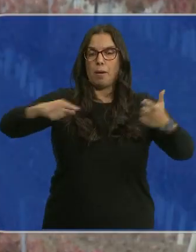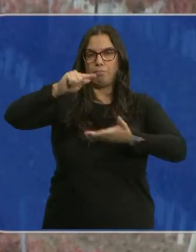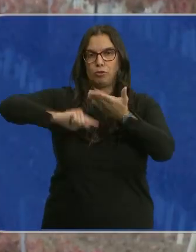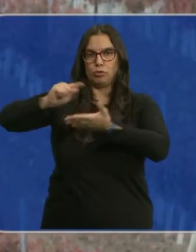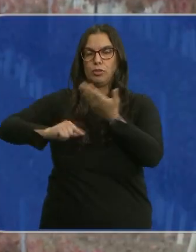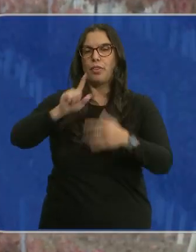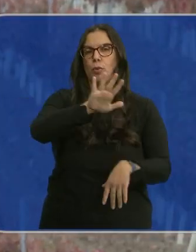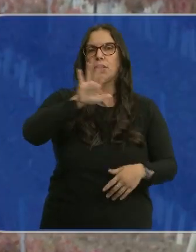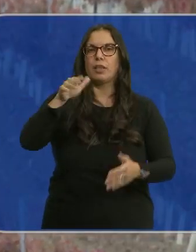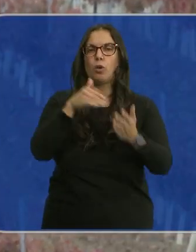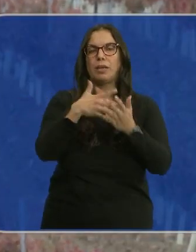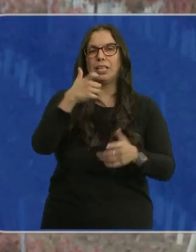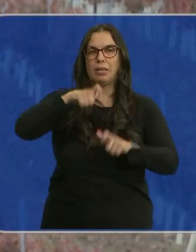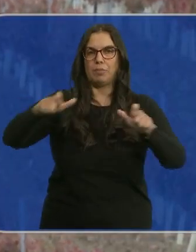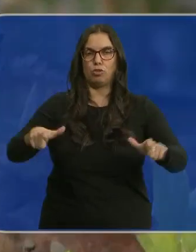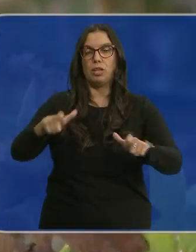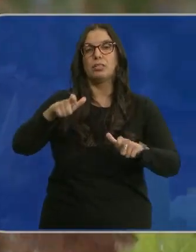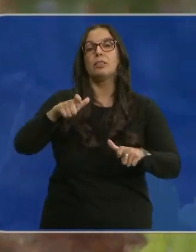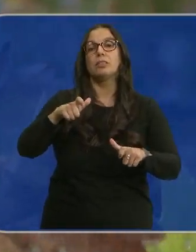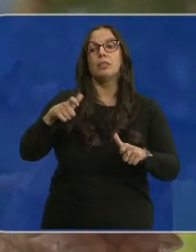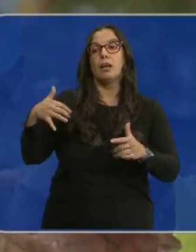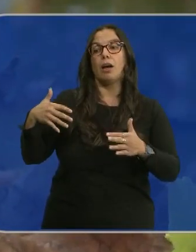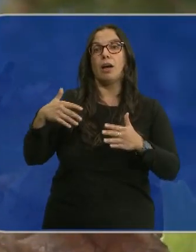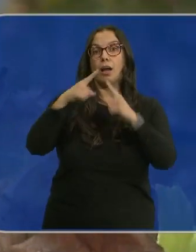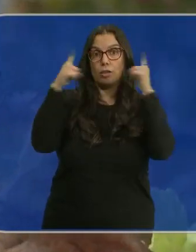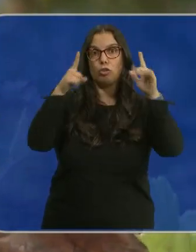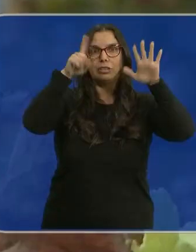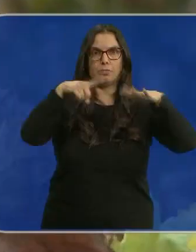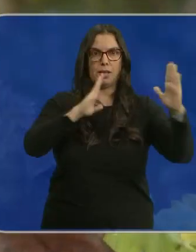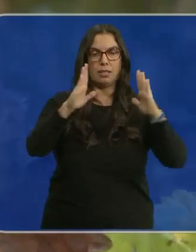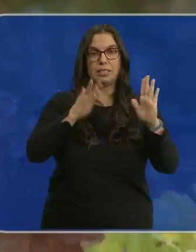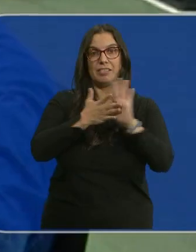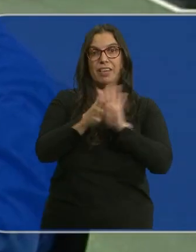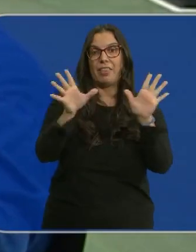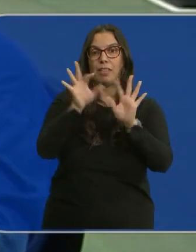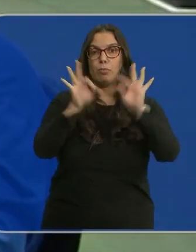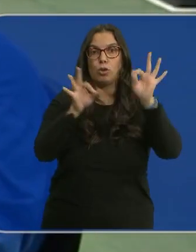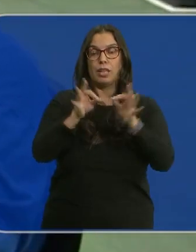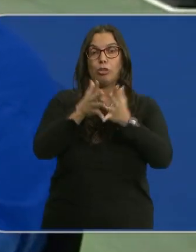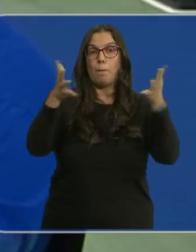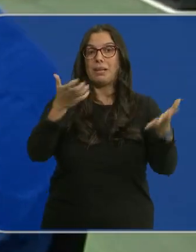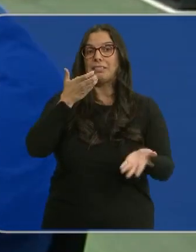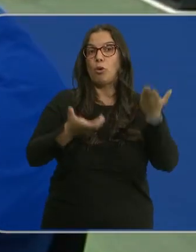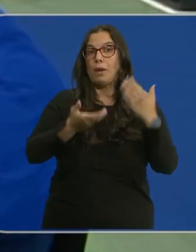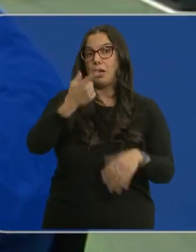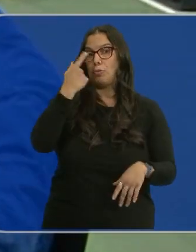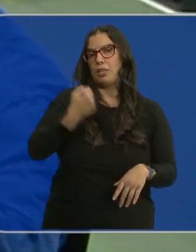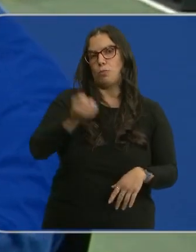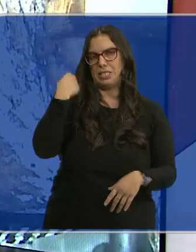en 55.500 personas durante el primer semestre, un 10% más que en 2024.